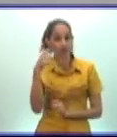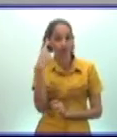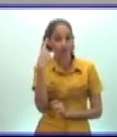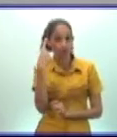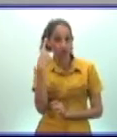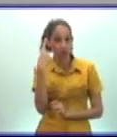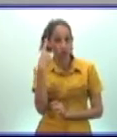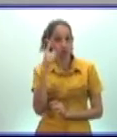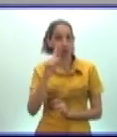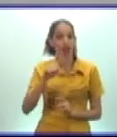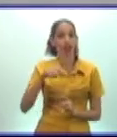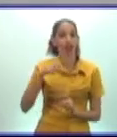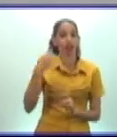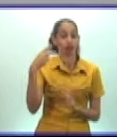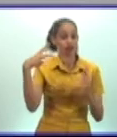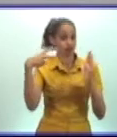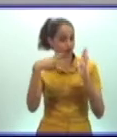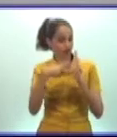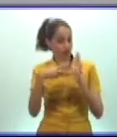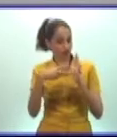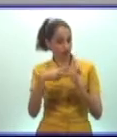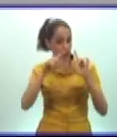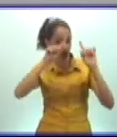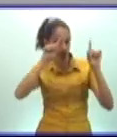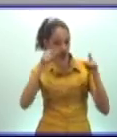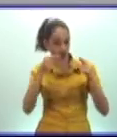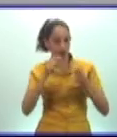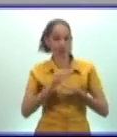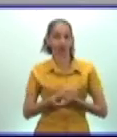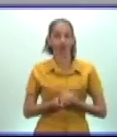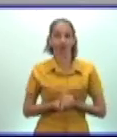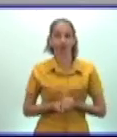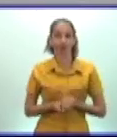resulta determinar el valor numérico de F.